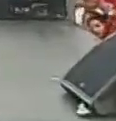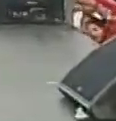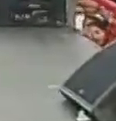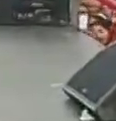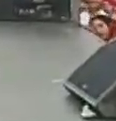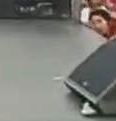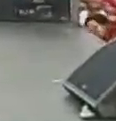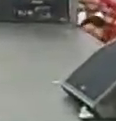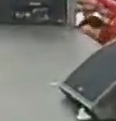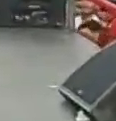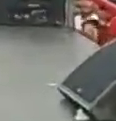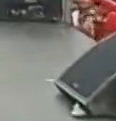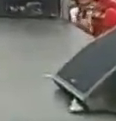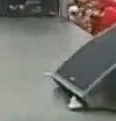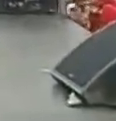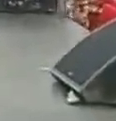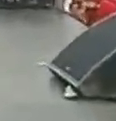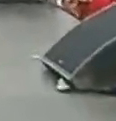i